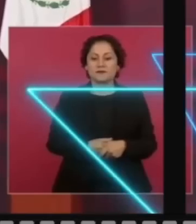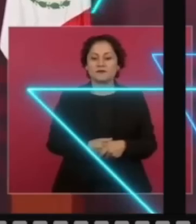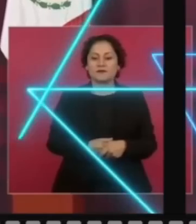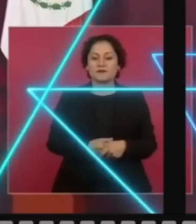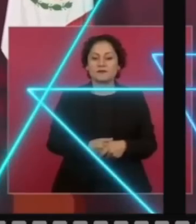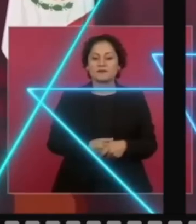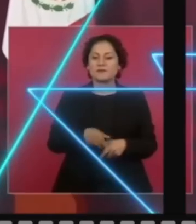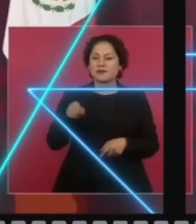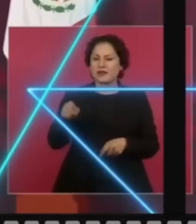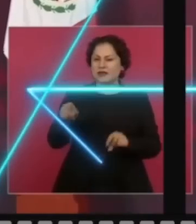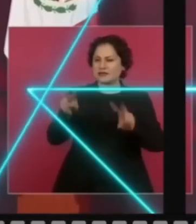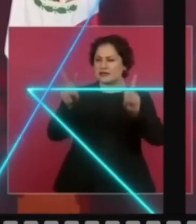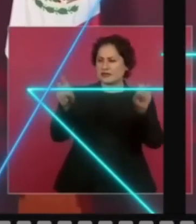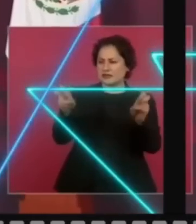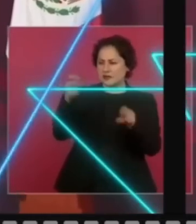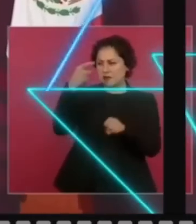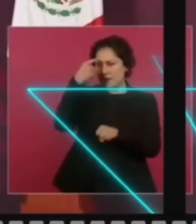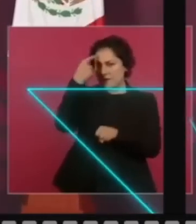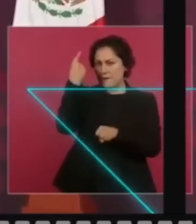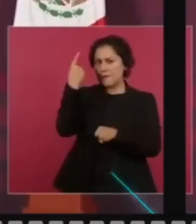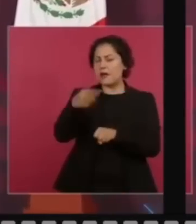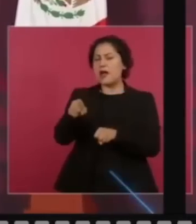hacia Pacífico